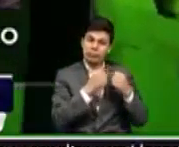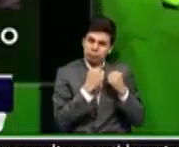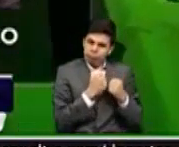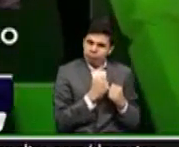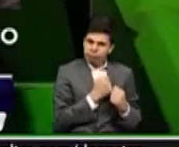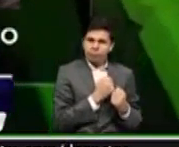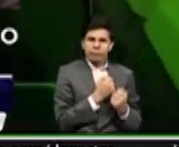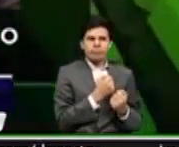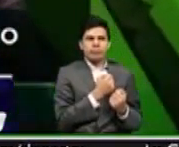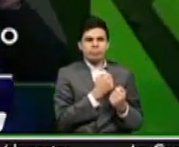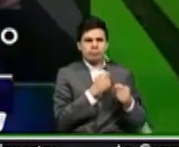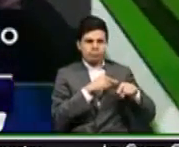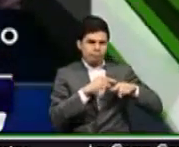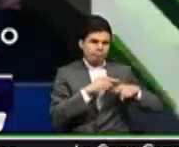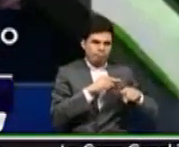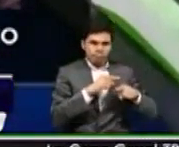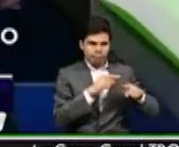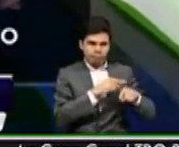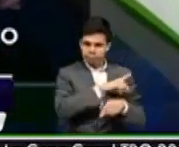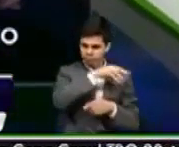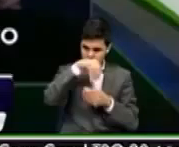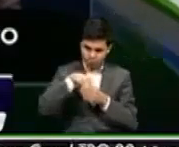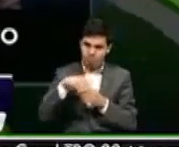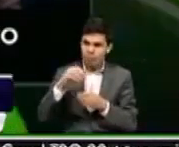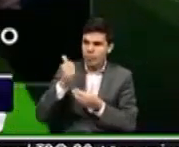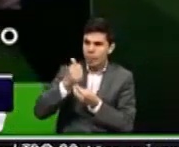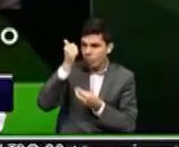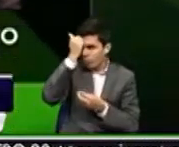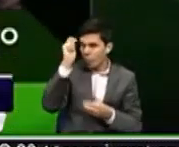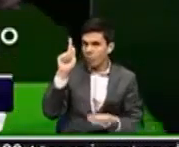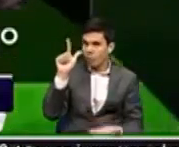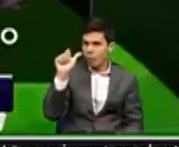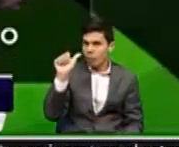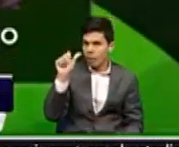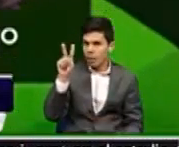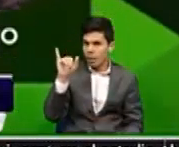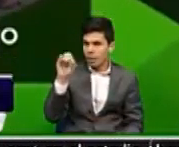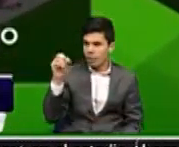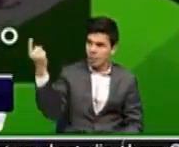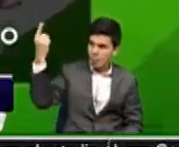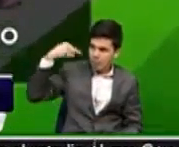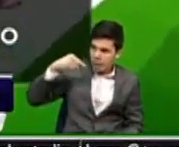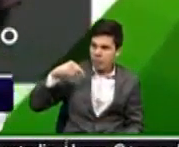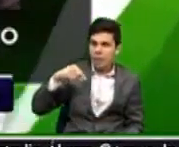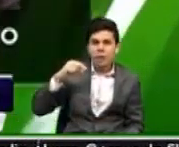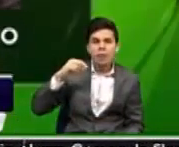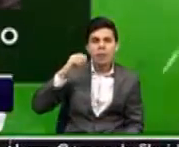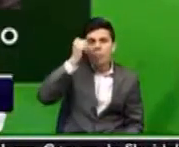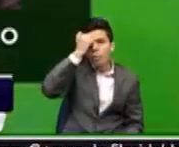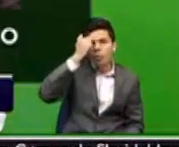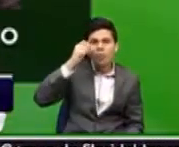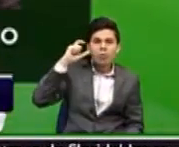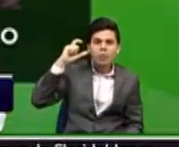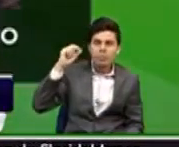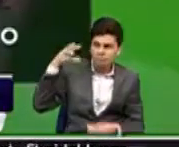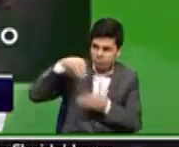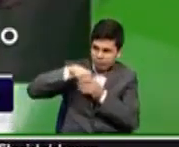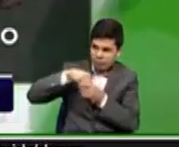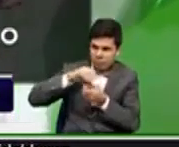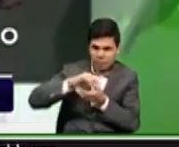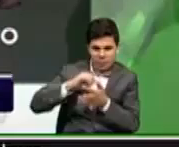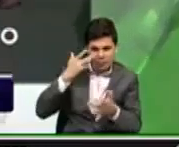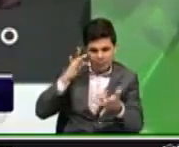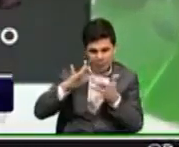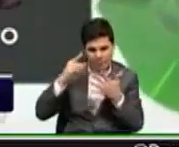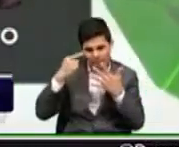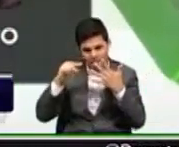también yo sé que la plaza de Cúcuta es muy, muy difícil, jugué mucho tiempo contra Cúcuta y sé lo que representa su plaza, así es